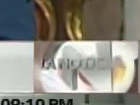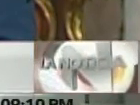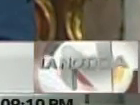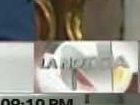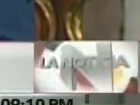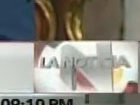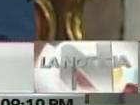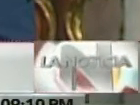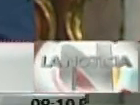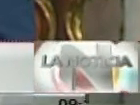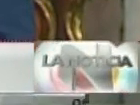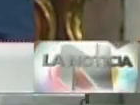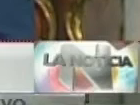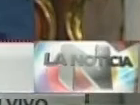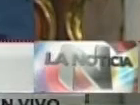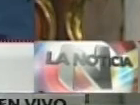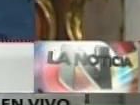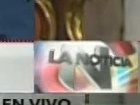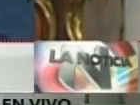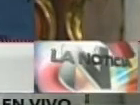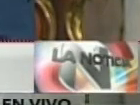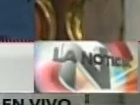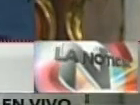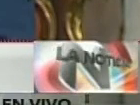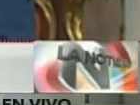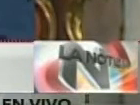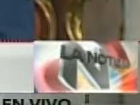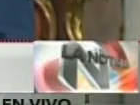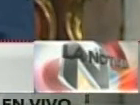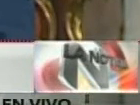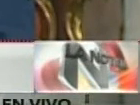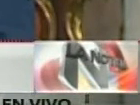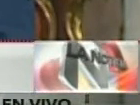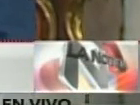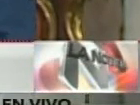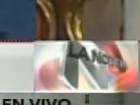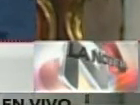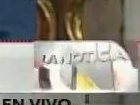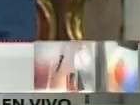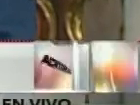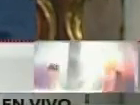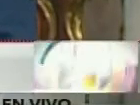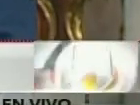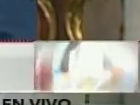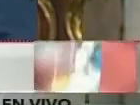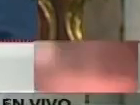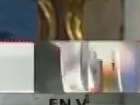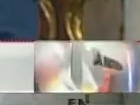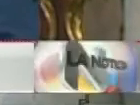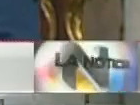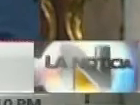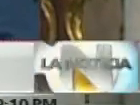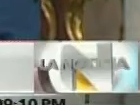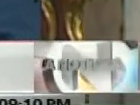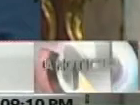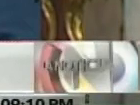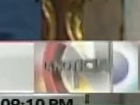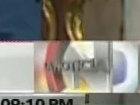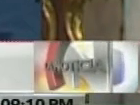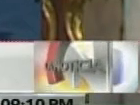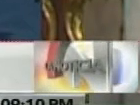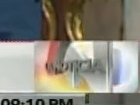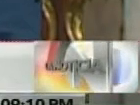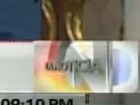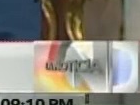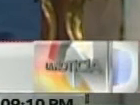de la producción, la distribución, el abastecimiento y defender a la gente? No, ellos solo se dedican a mal hacer y a prometer falsedades, como